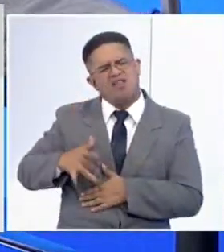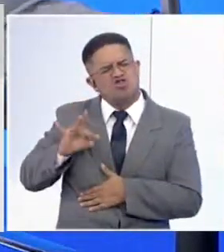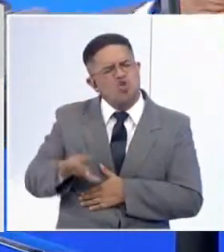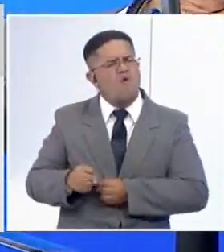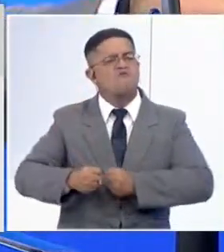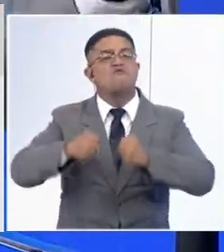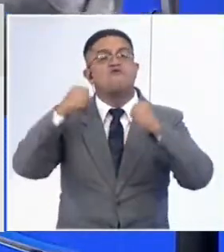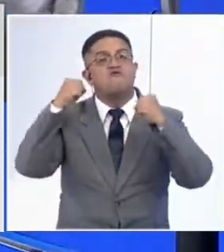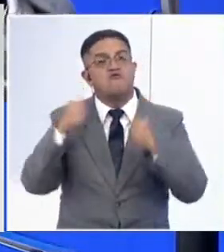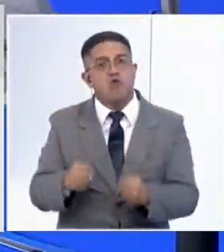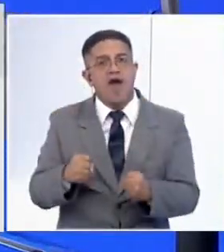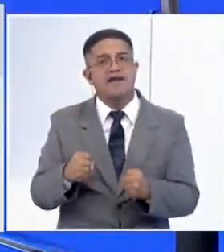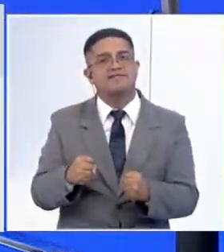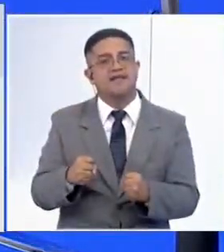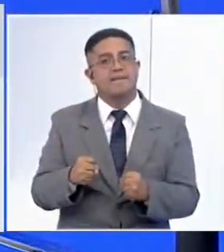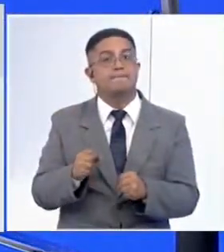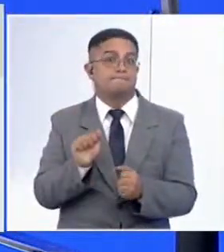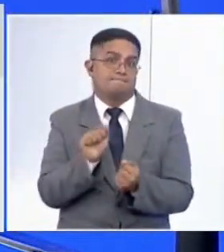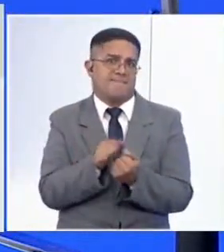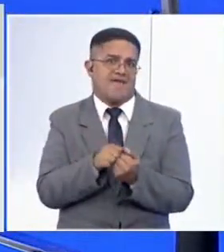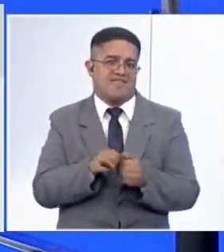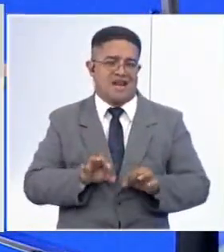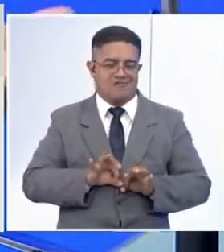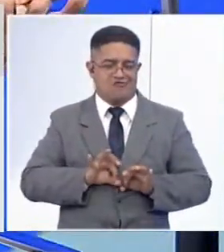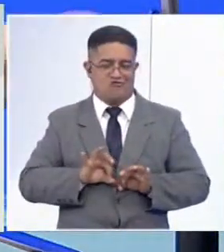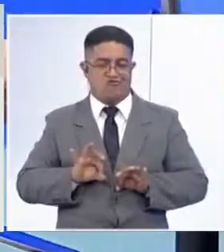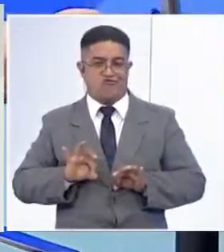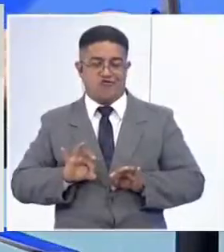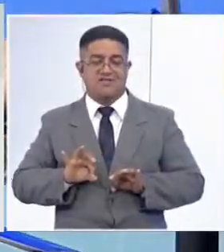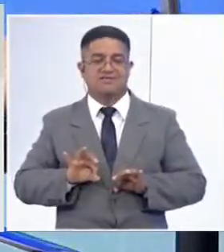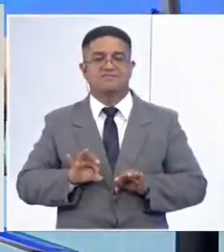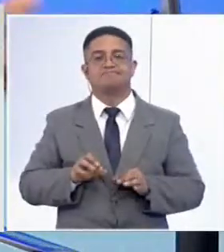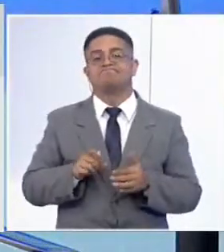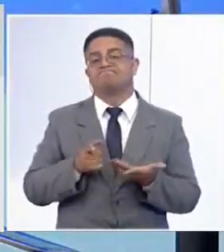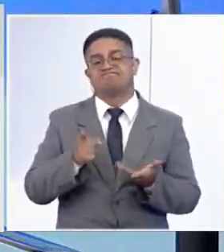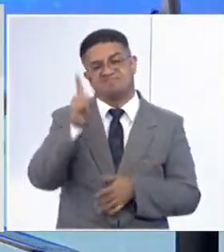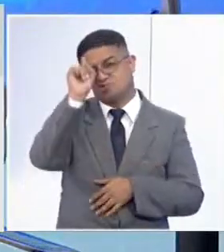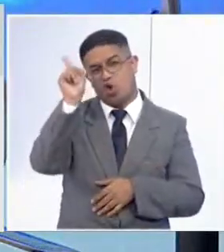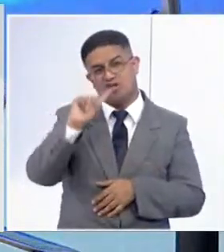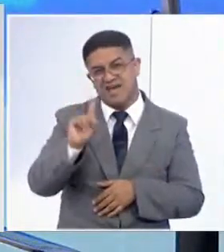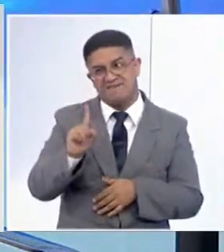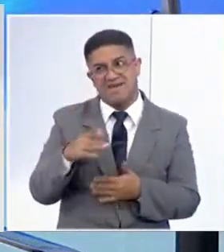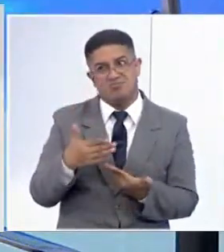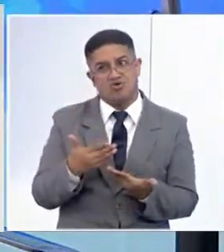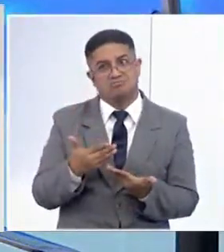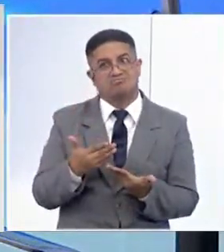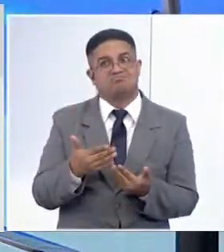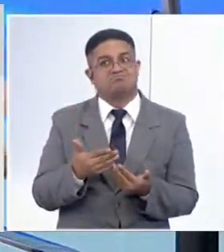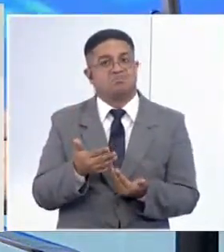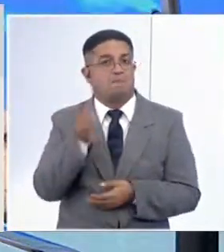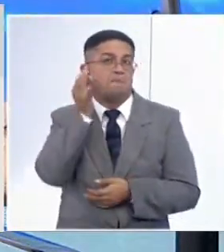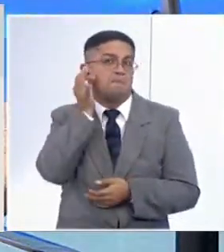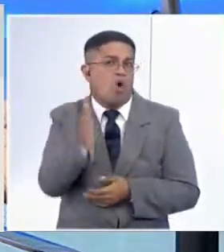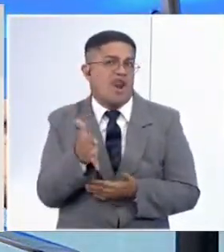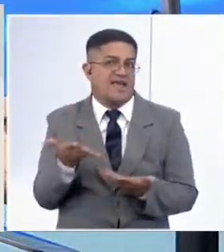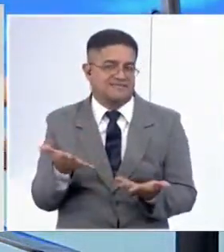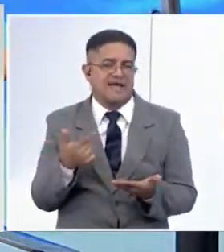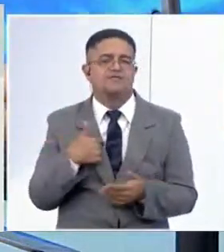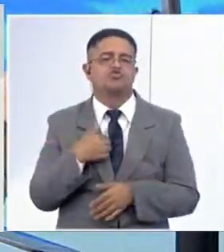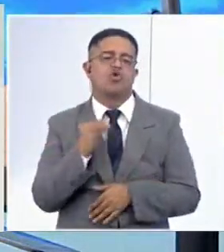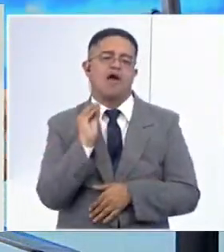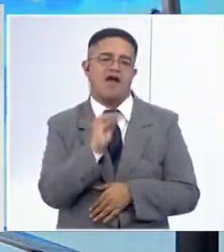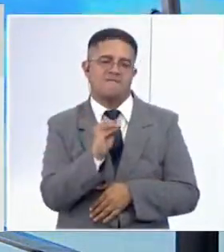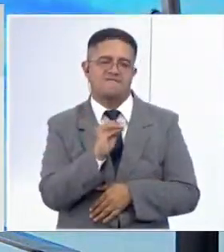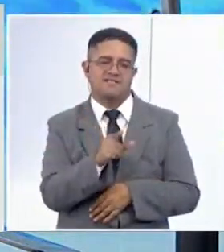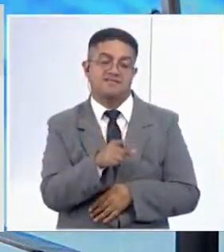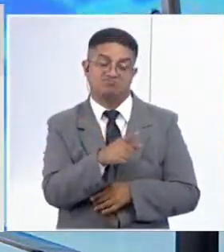hay una migración de este cálculo. Entonces, en virtud de esta disyuntiva que no sabemos realmente cuándo va a molestar este órgano, yo siempre sugiero de hacerlo de